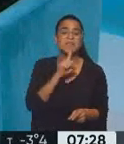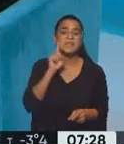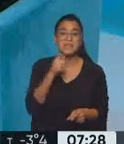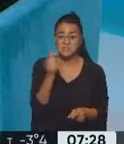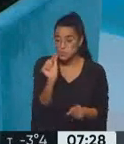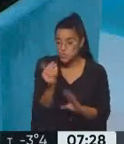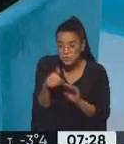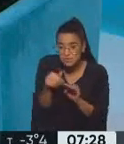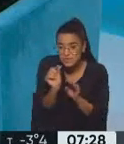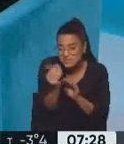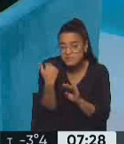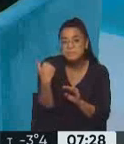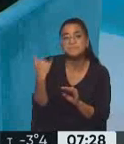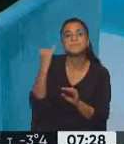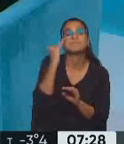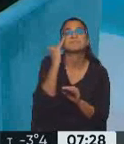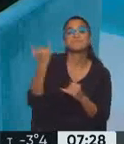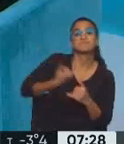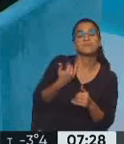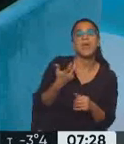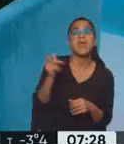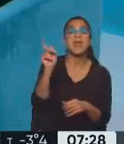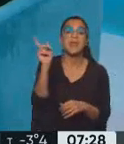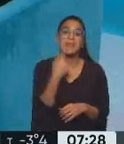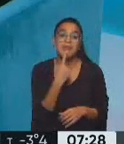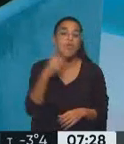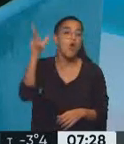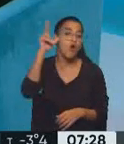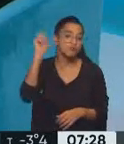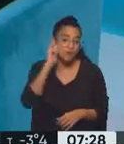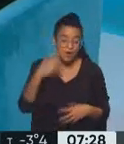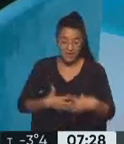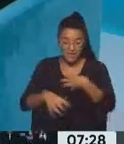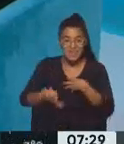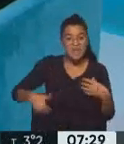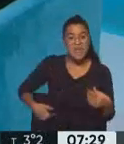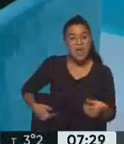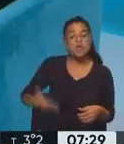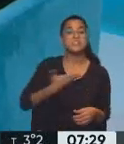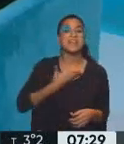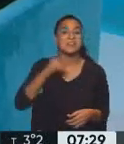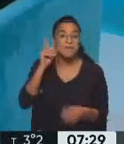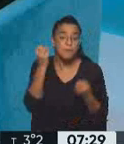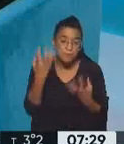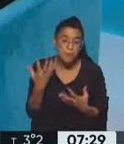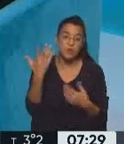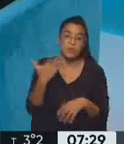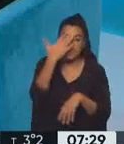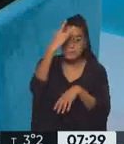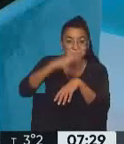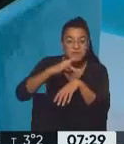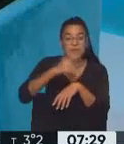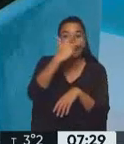minutitos nada más que el nene de 8 años que fue trasplantado de hígado en santa fe porque bueno tenía una patología de